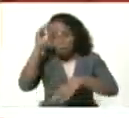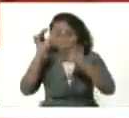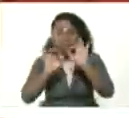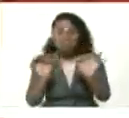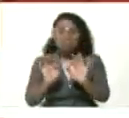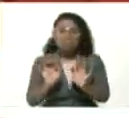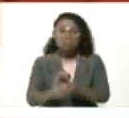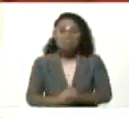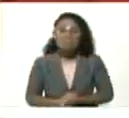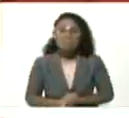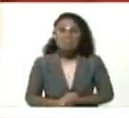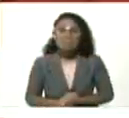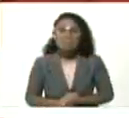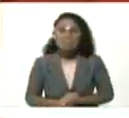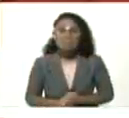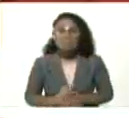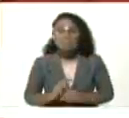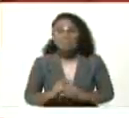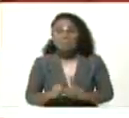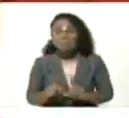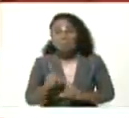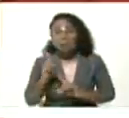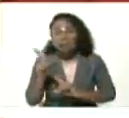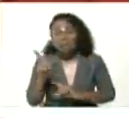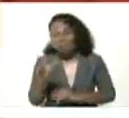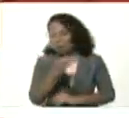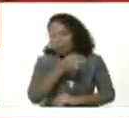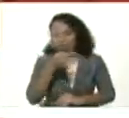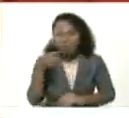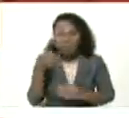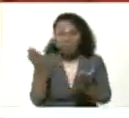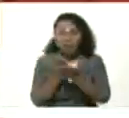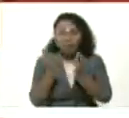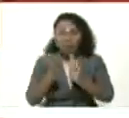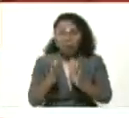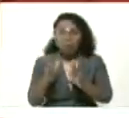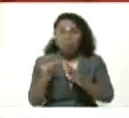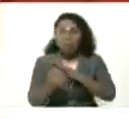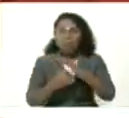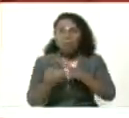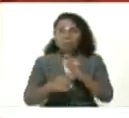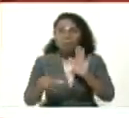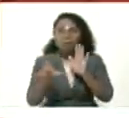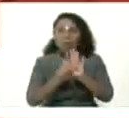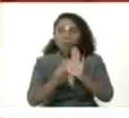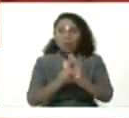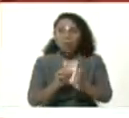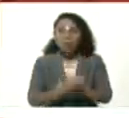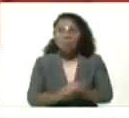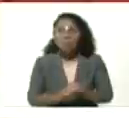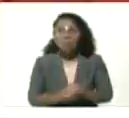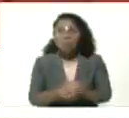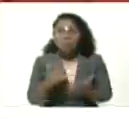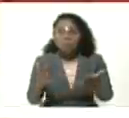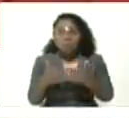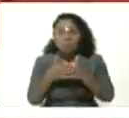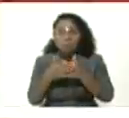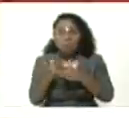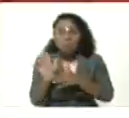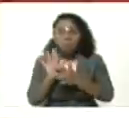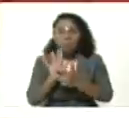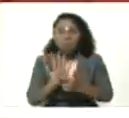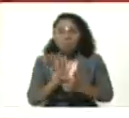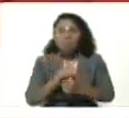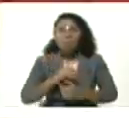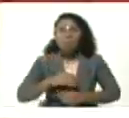nada. Pero es una extraordinaria escuela, los órganos legislativos. Y se abre ese espacio,